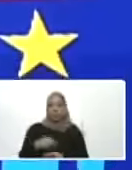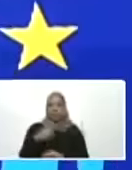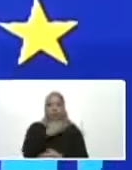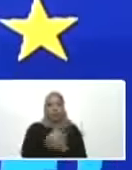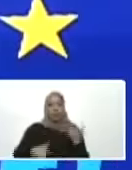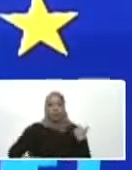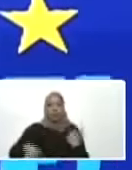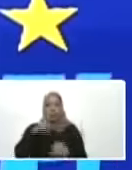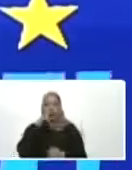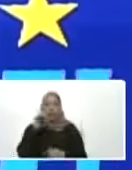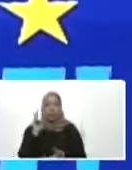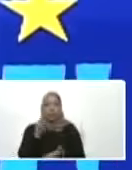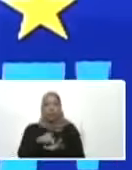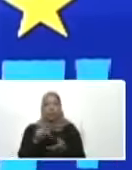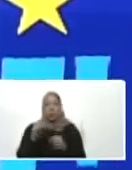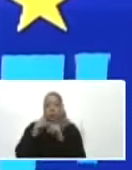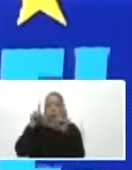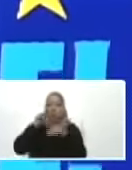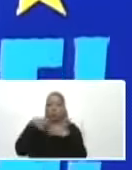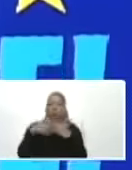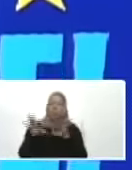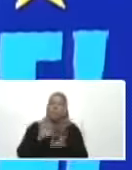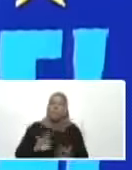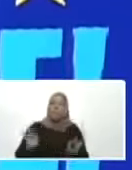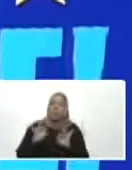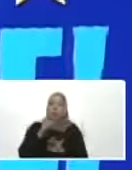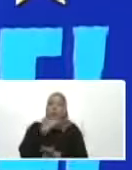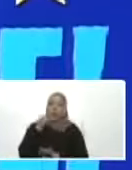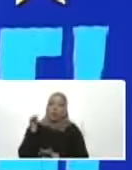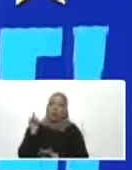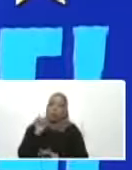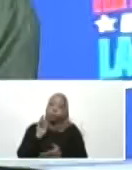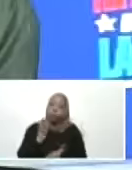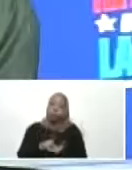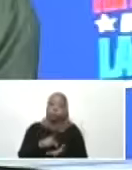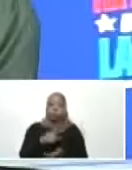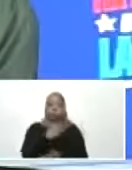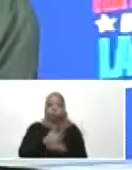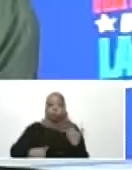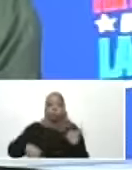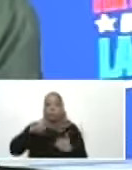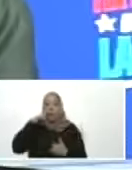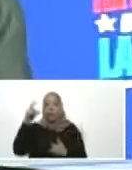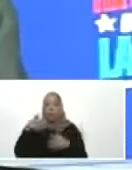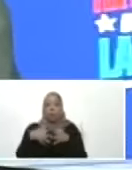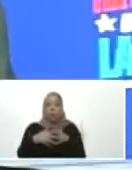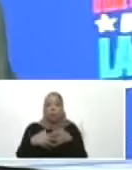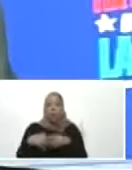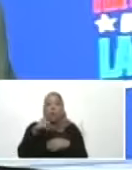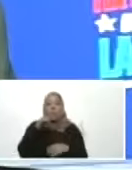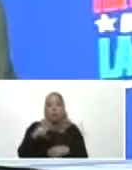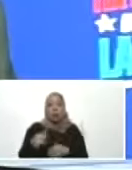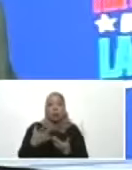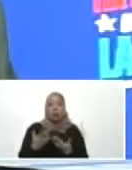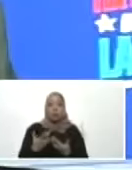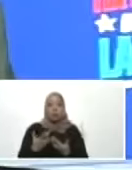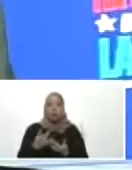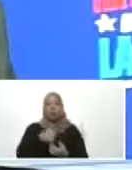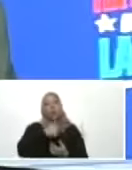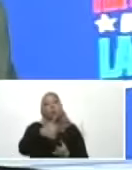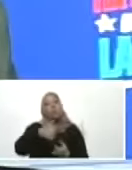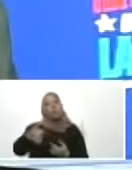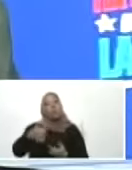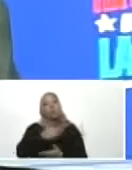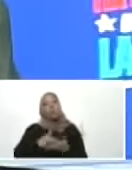Maduro aparece por sorpresa, porque no puede aparecer de manera planificada, porque los mismos gringos los tienen amenazados, cada vez que